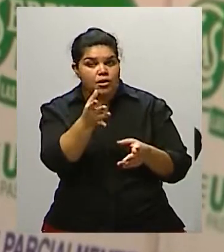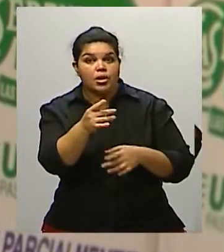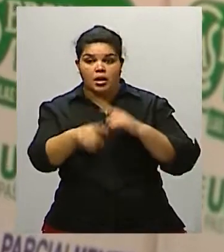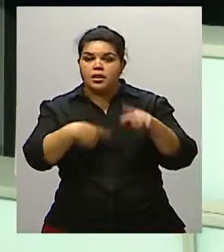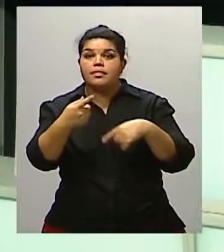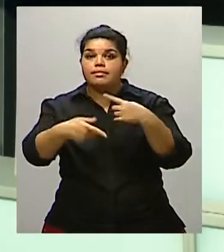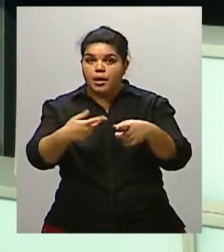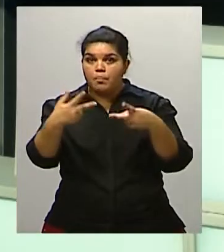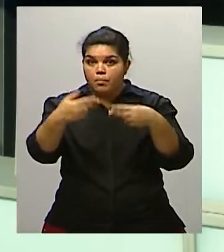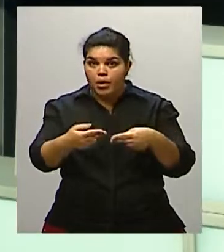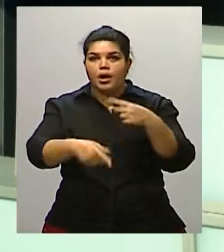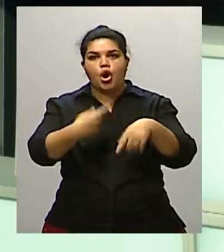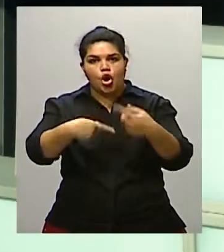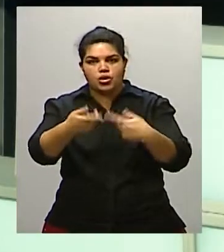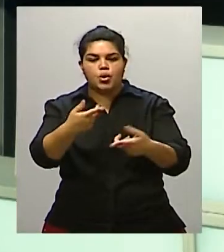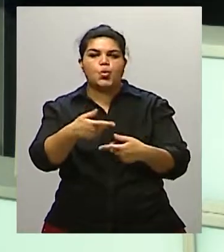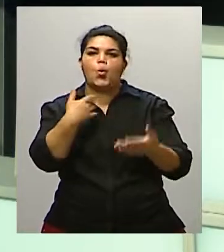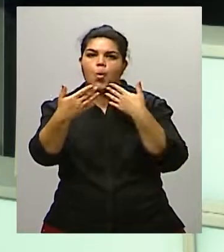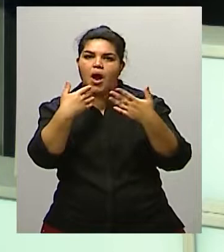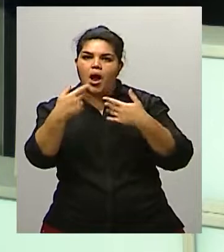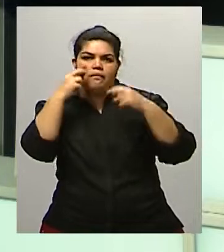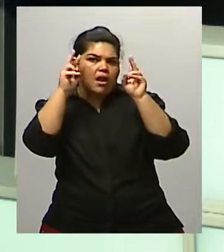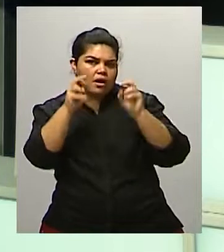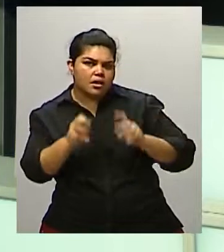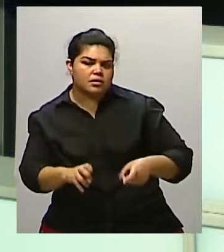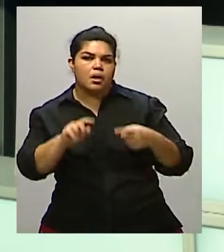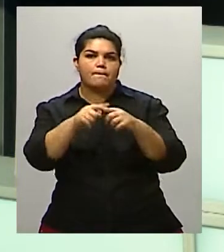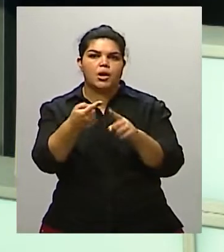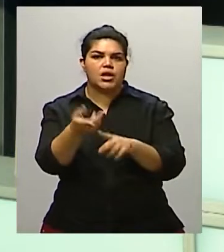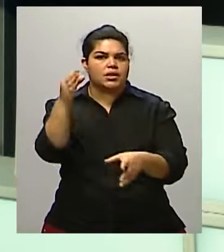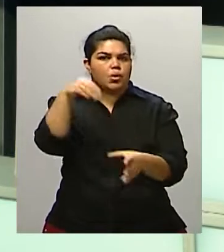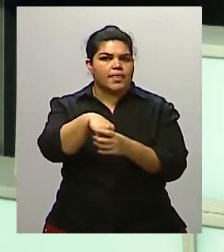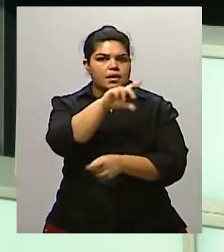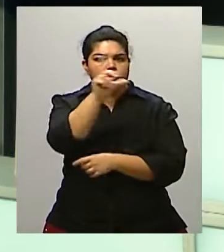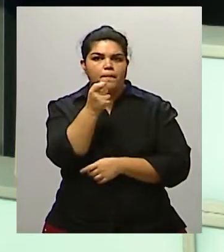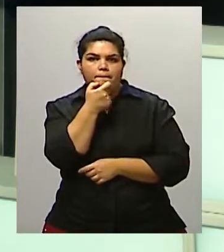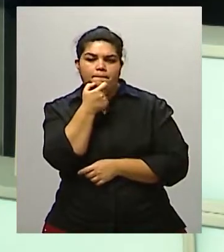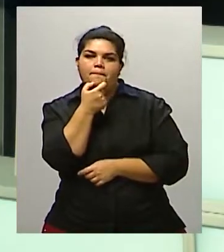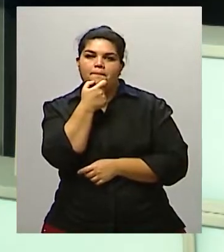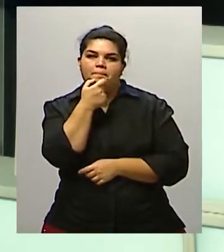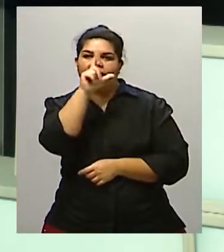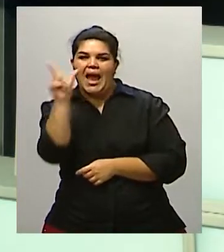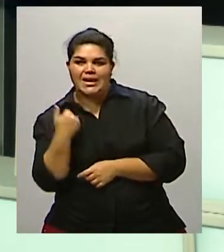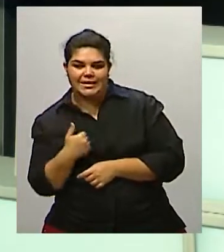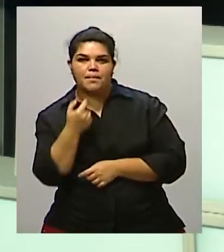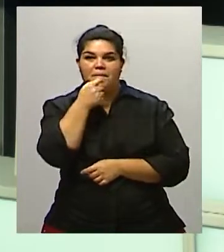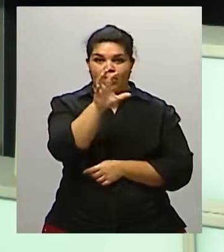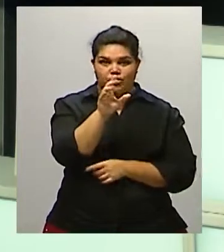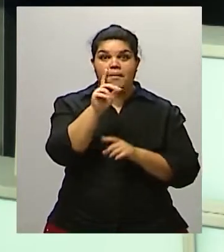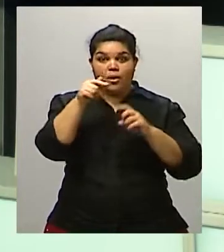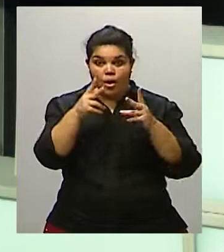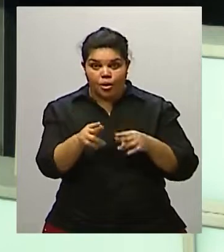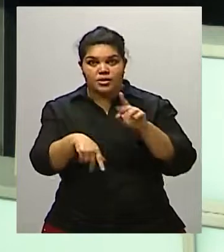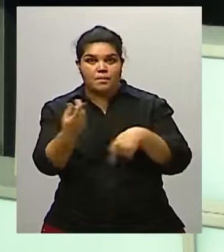que son sumamente interesantes y analizando lo que está pasando también políticamente en la provincia de Mendoza y sobre todo en la Argentina. Nos vamos a la pausa, enseguida